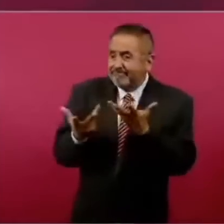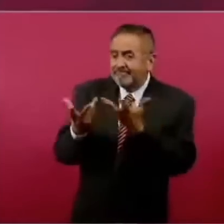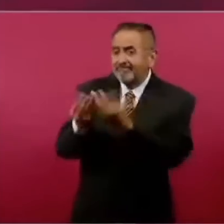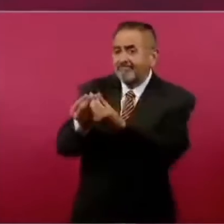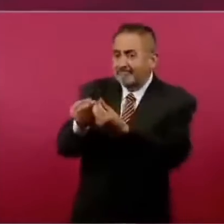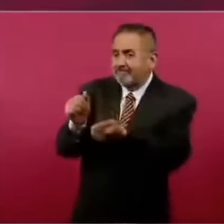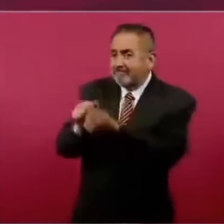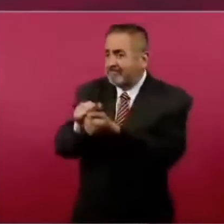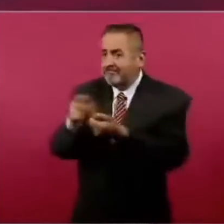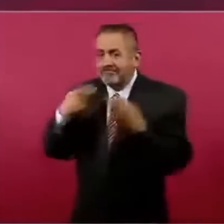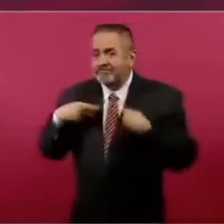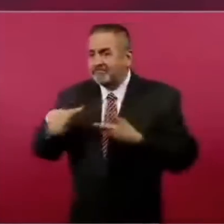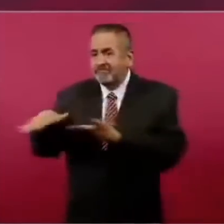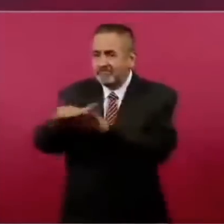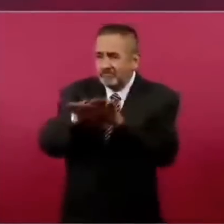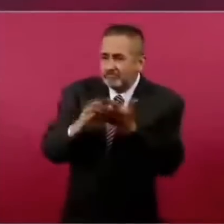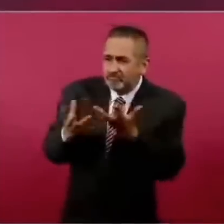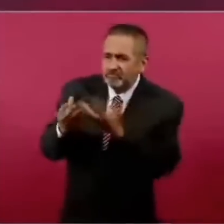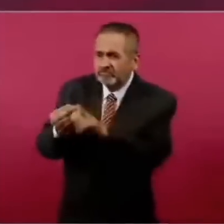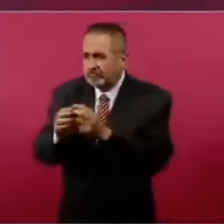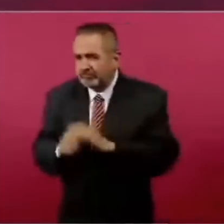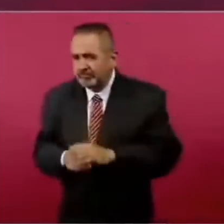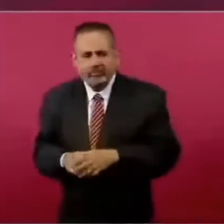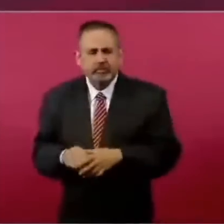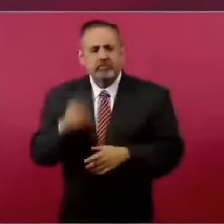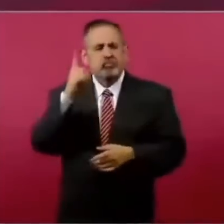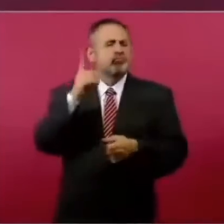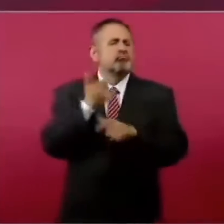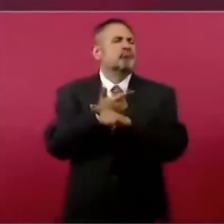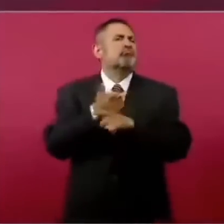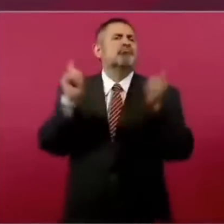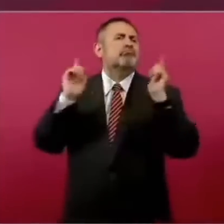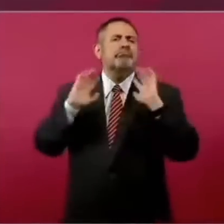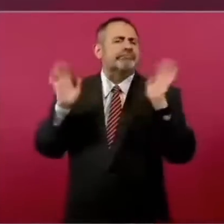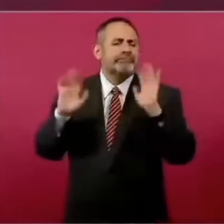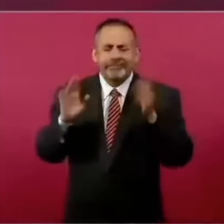Y él pensaba que bastaba con la libertad,